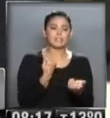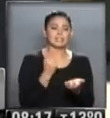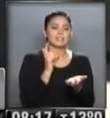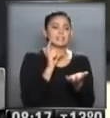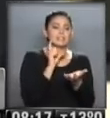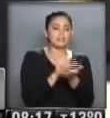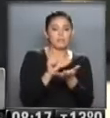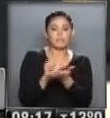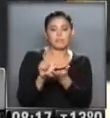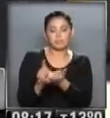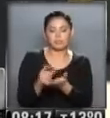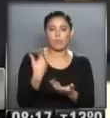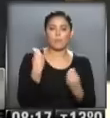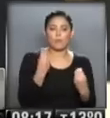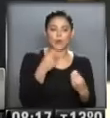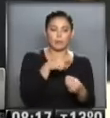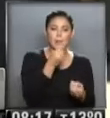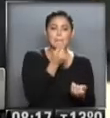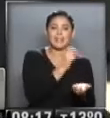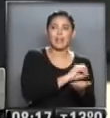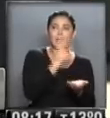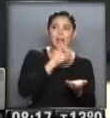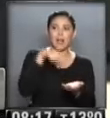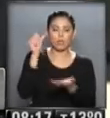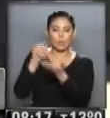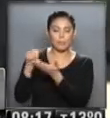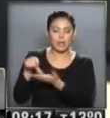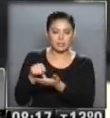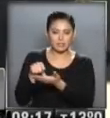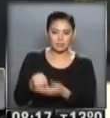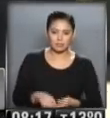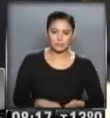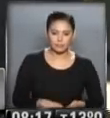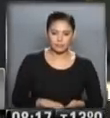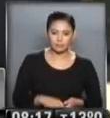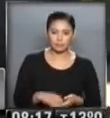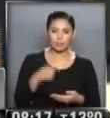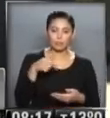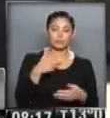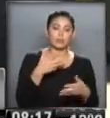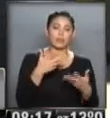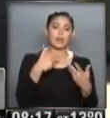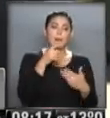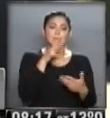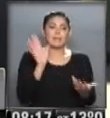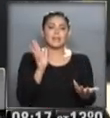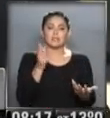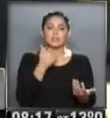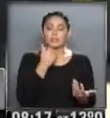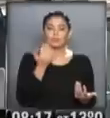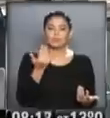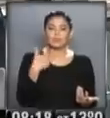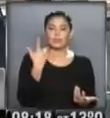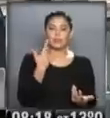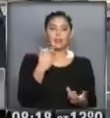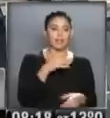económicas internacionales por fuga de Divisas o alguna otra razón eh que aparece en el sistema financiero Y pareciera que no fuera